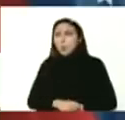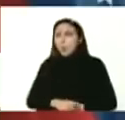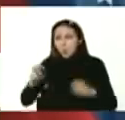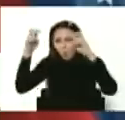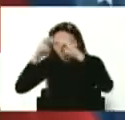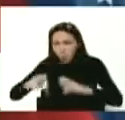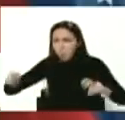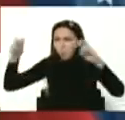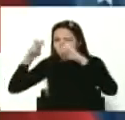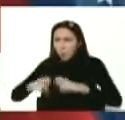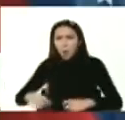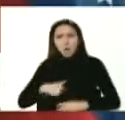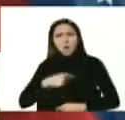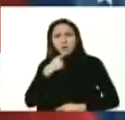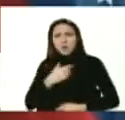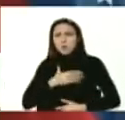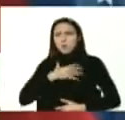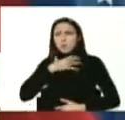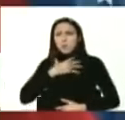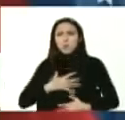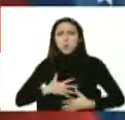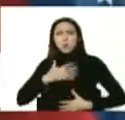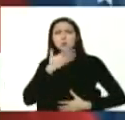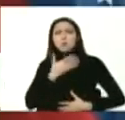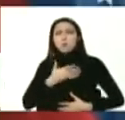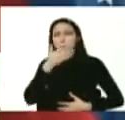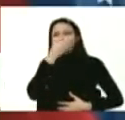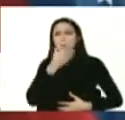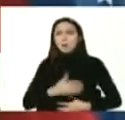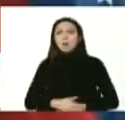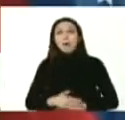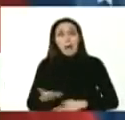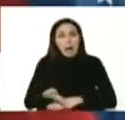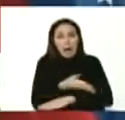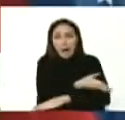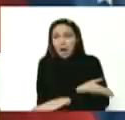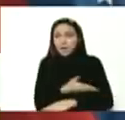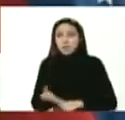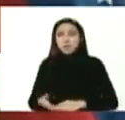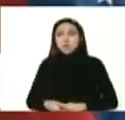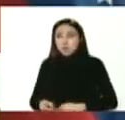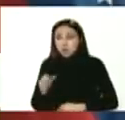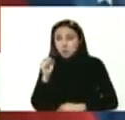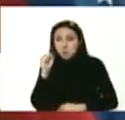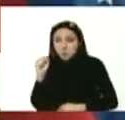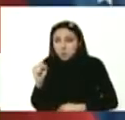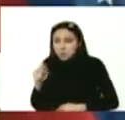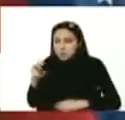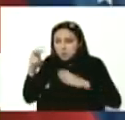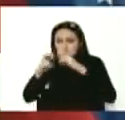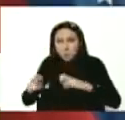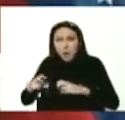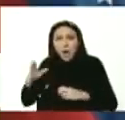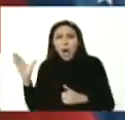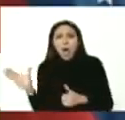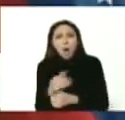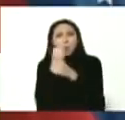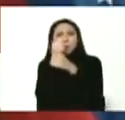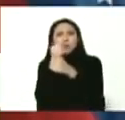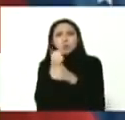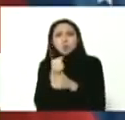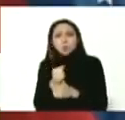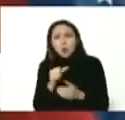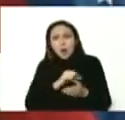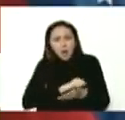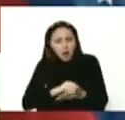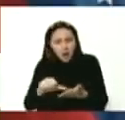hubo sofocación del adolescente previa al presunto y supuesto suicidio. En la